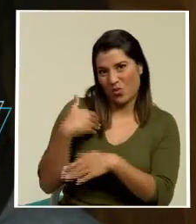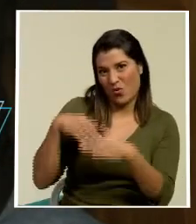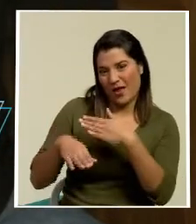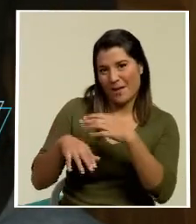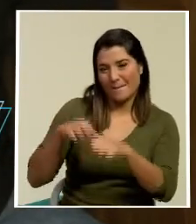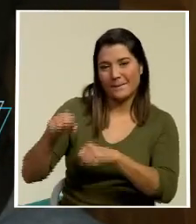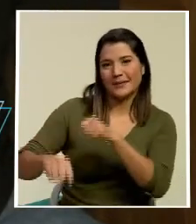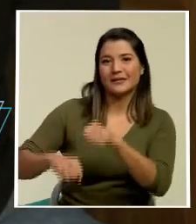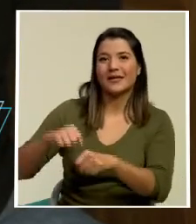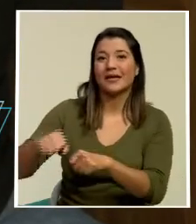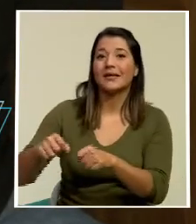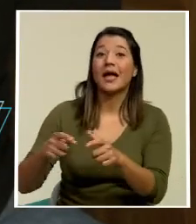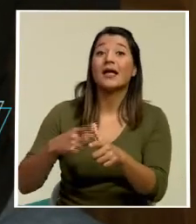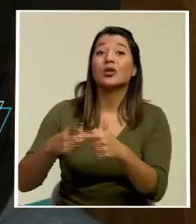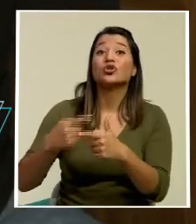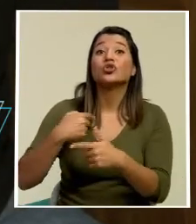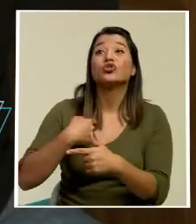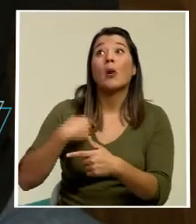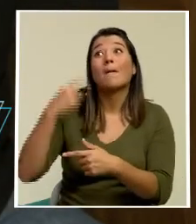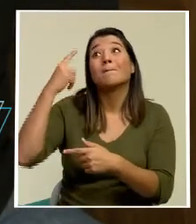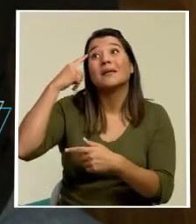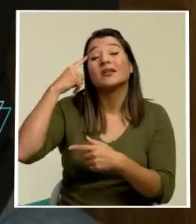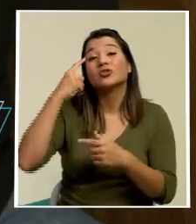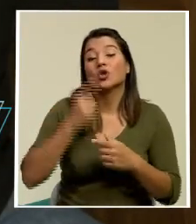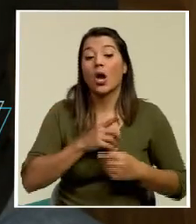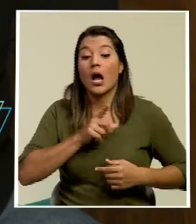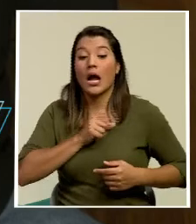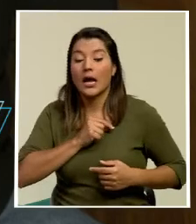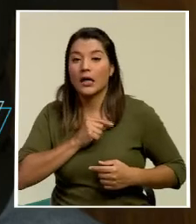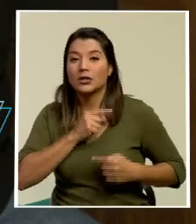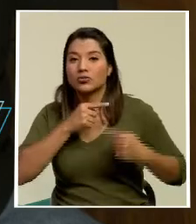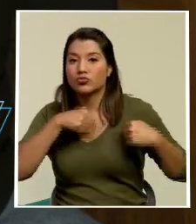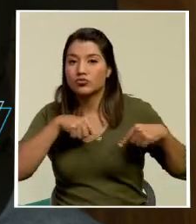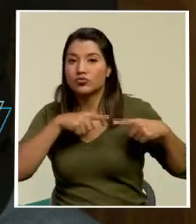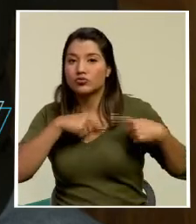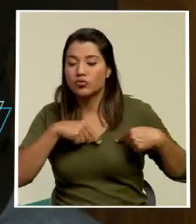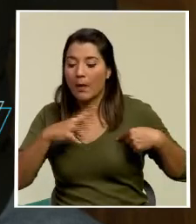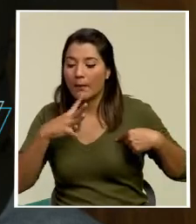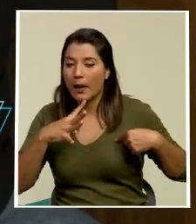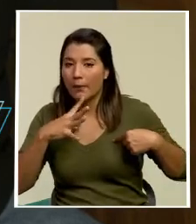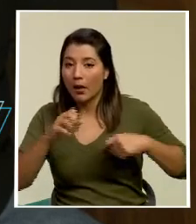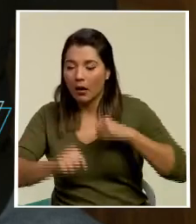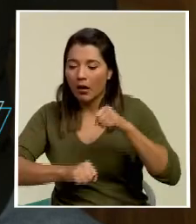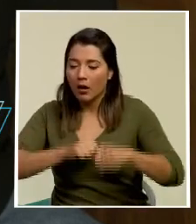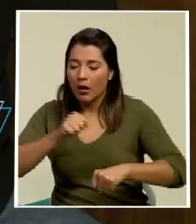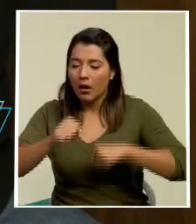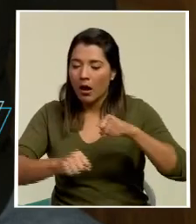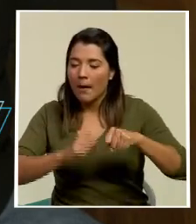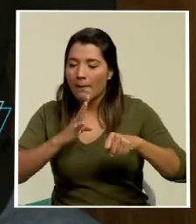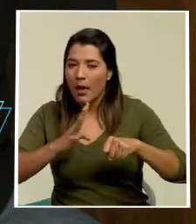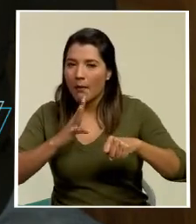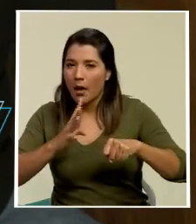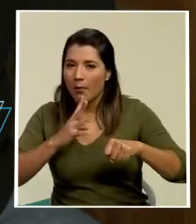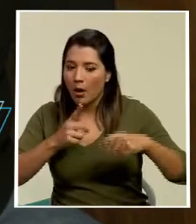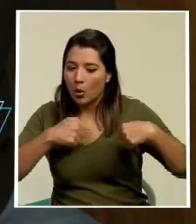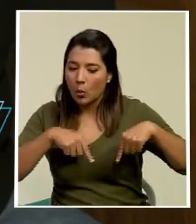poderme grabar. ¿Te parece si nos vamos con otra lectura?